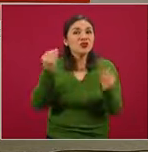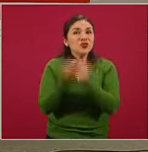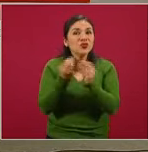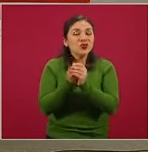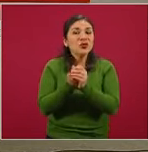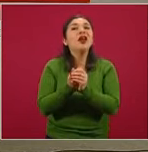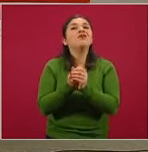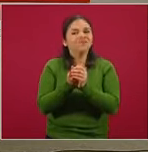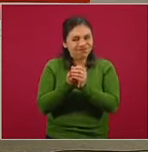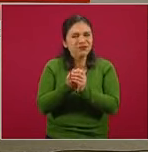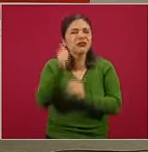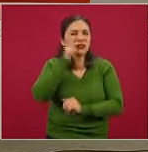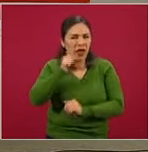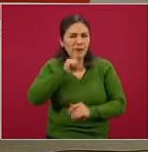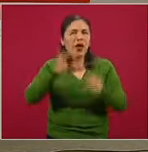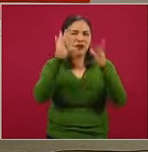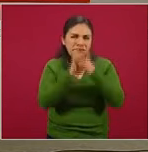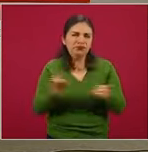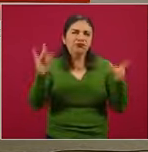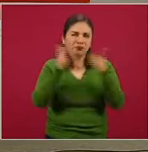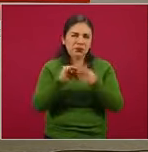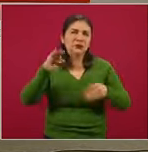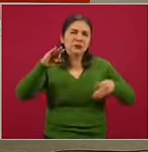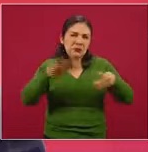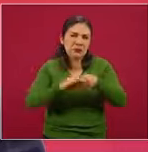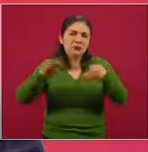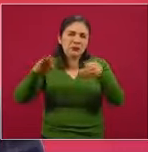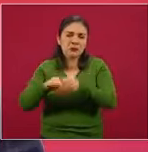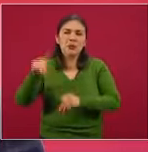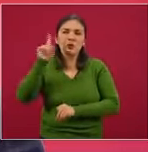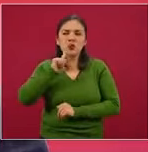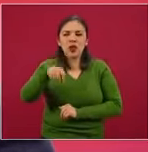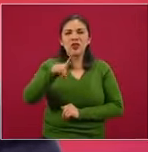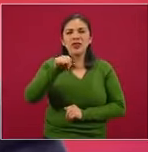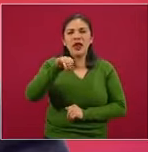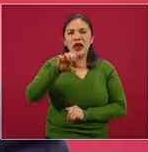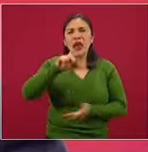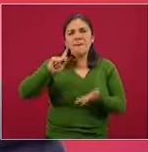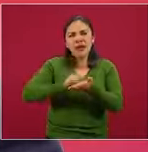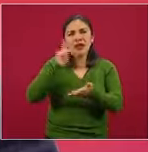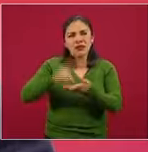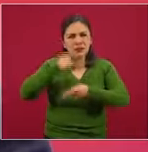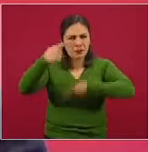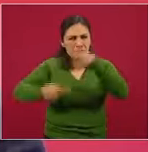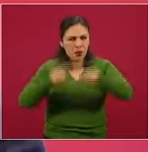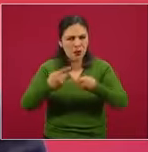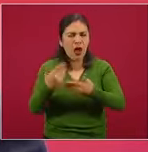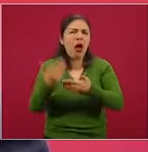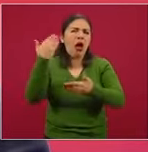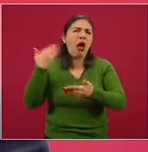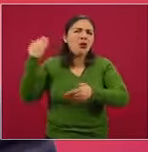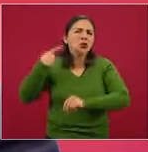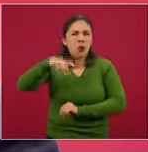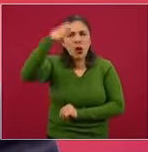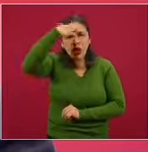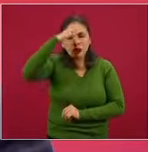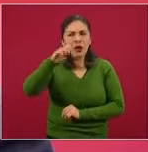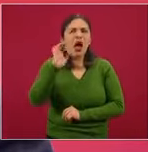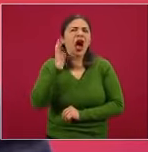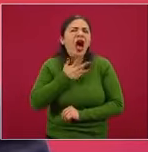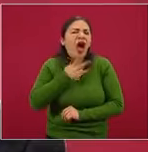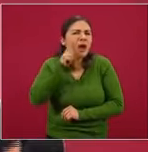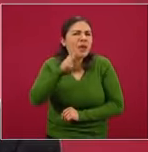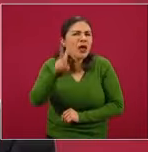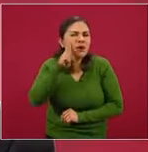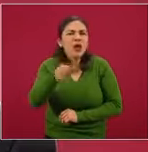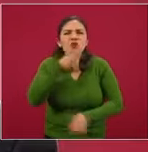tema que periódicamente sale, la propia Daniela lo ha preguntado en un par de veces, con otras experiencias previas, en donde circulan noticias